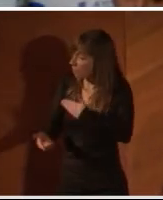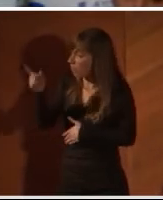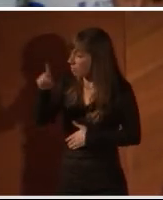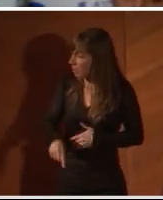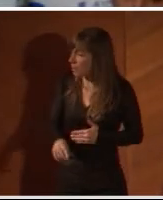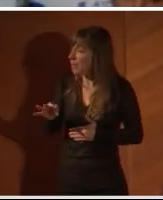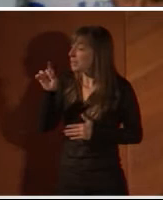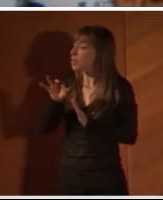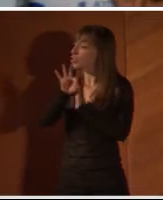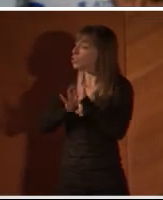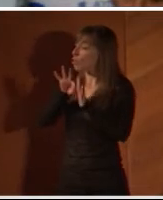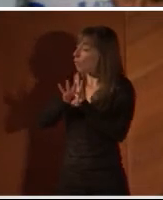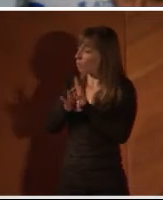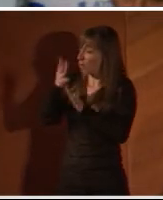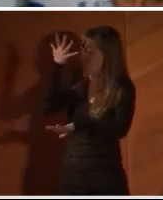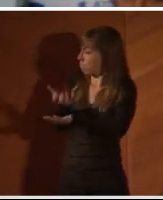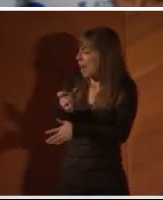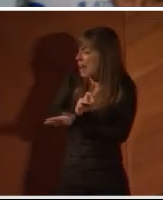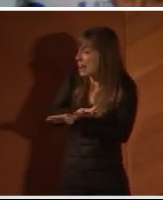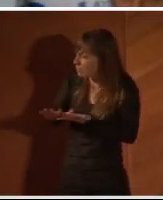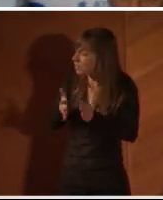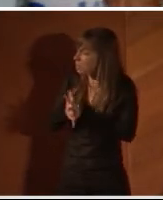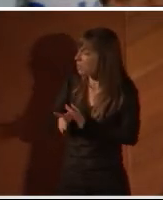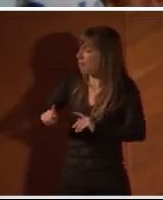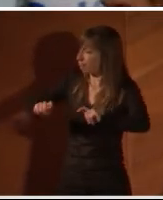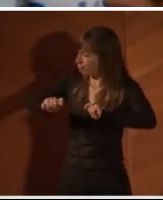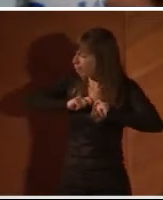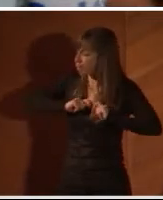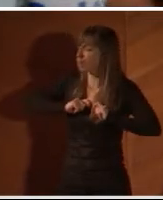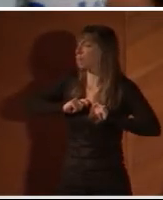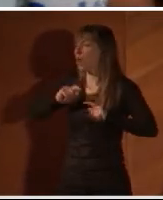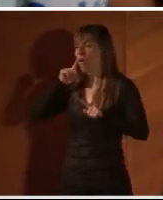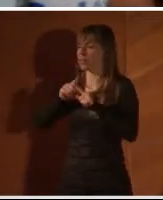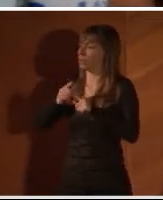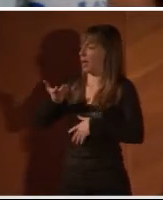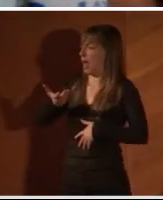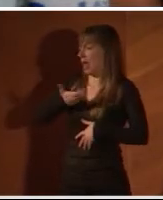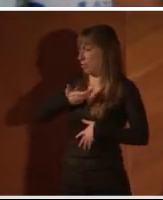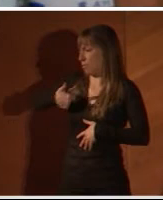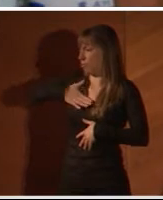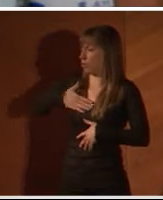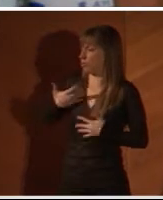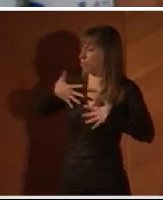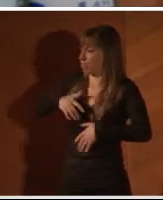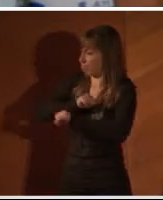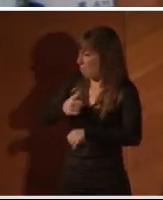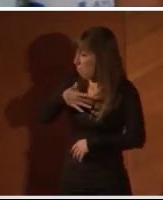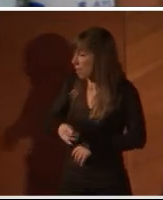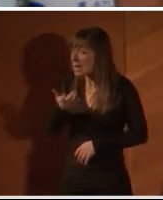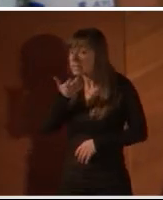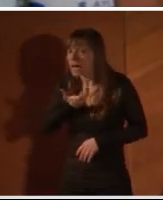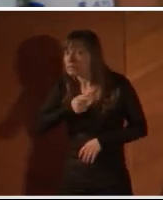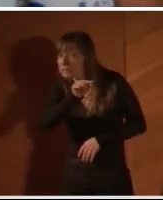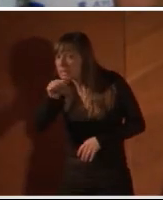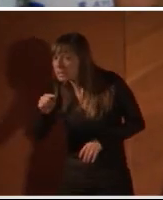libre es el camino, ¿no? para la necesaria actualización también de las administraciones públicas. Así que para los ayuntamientos que no lo habéis probado